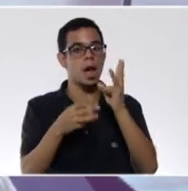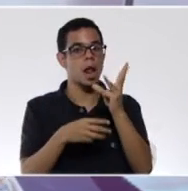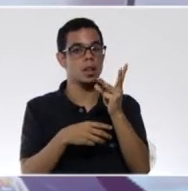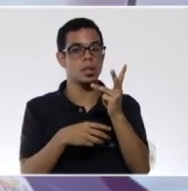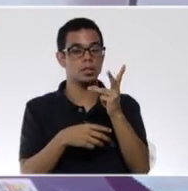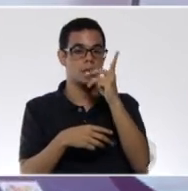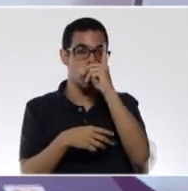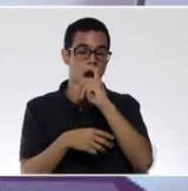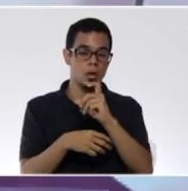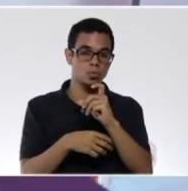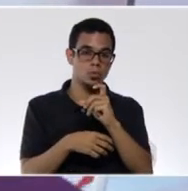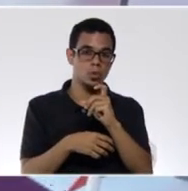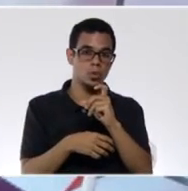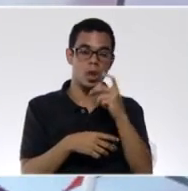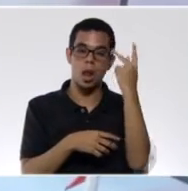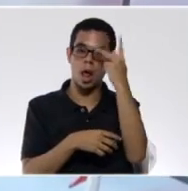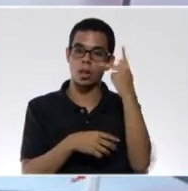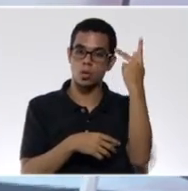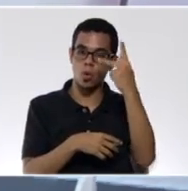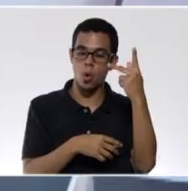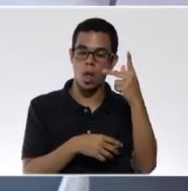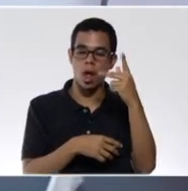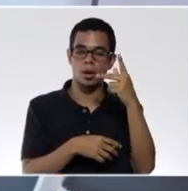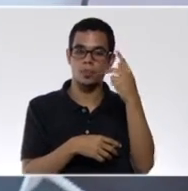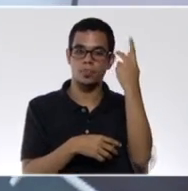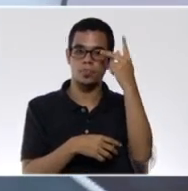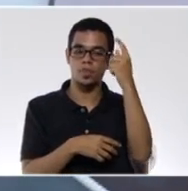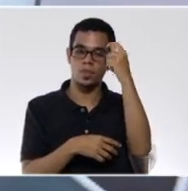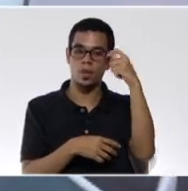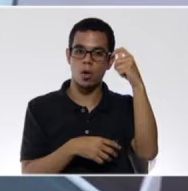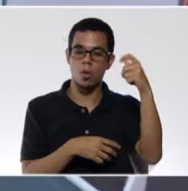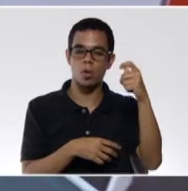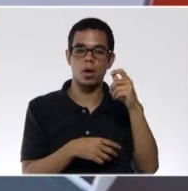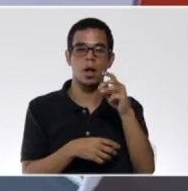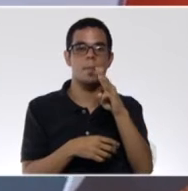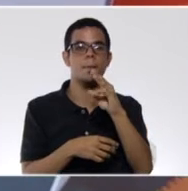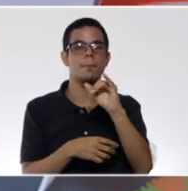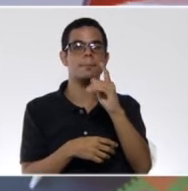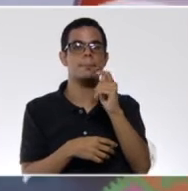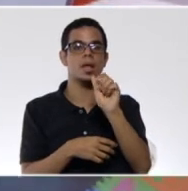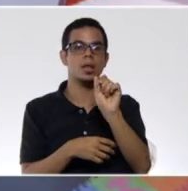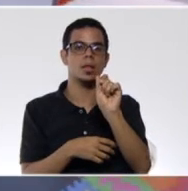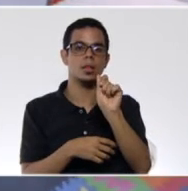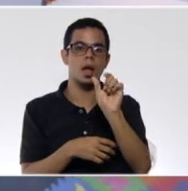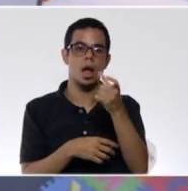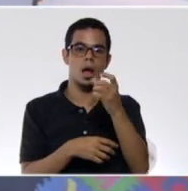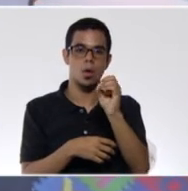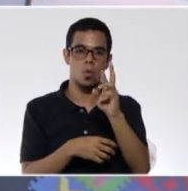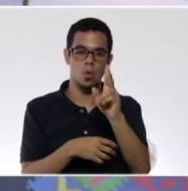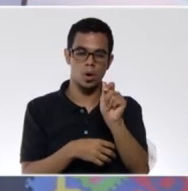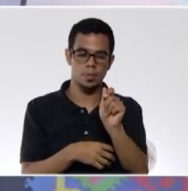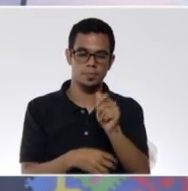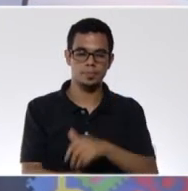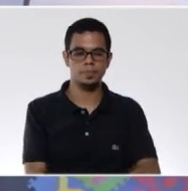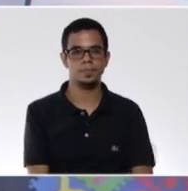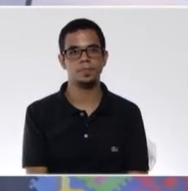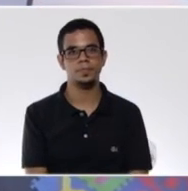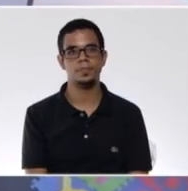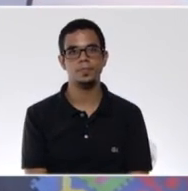Pitágoras. Revisemos el tema indispensable en la pantalla interactiva.